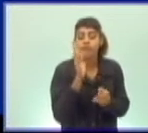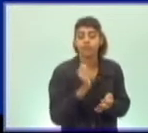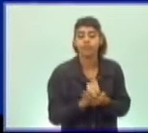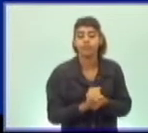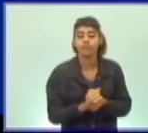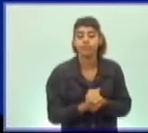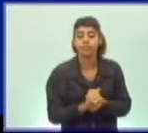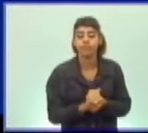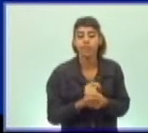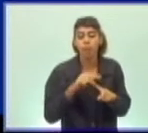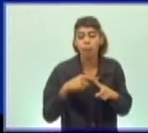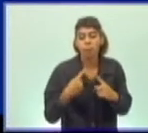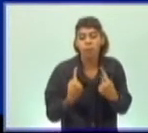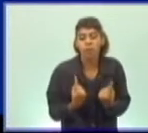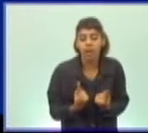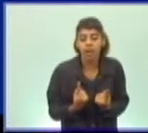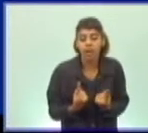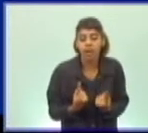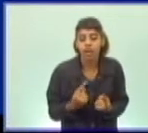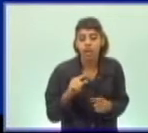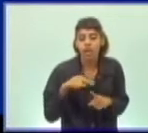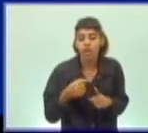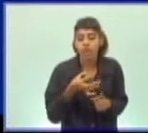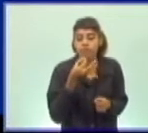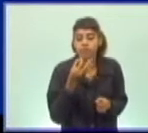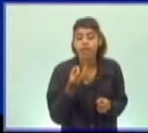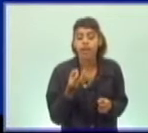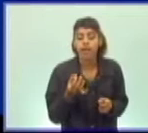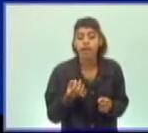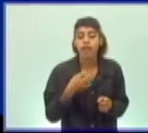¿por qué? ¿Cómo justifico? Es el